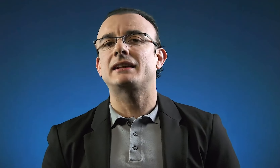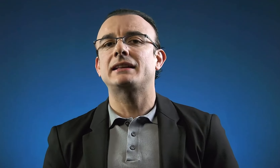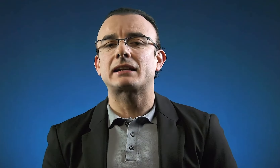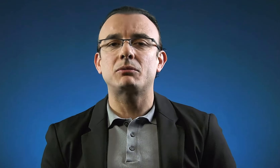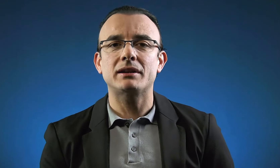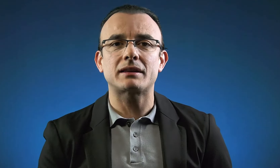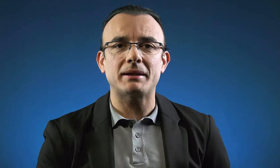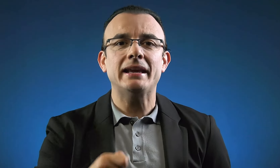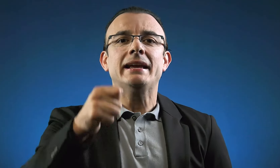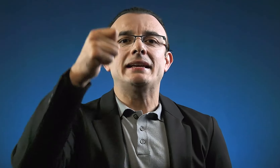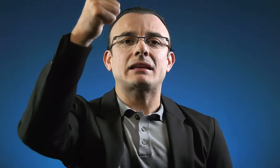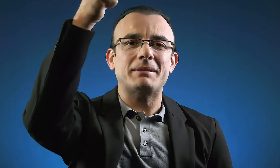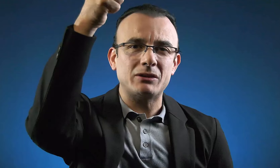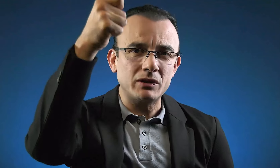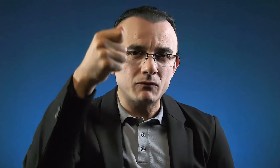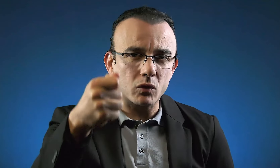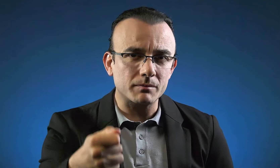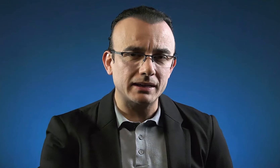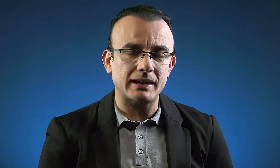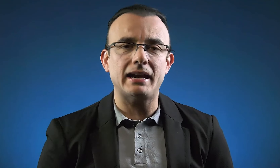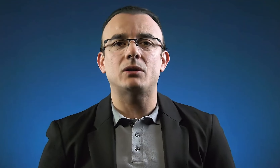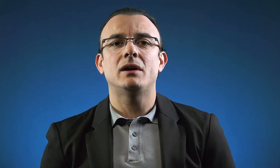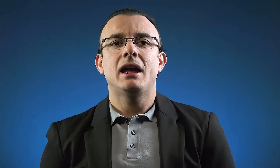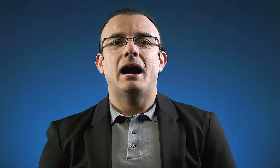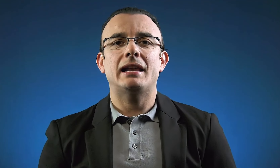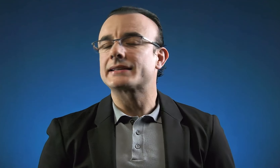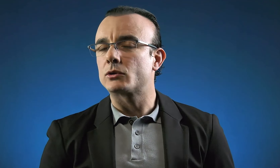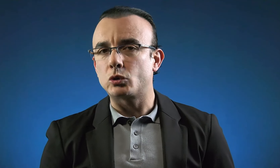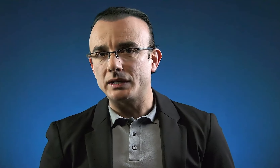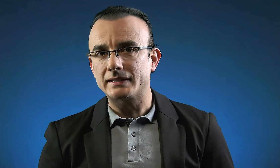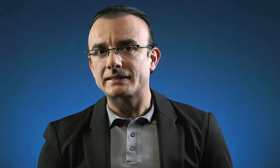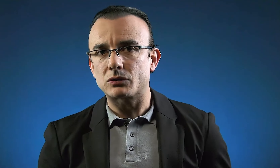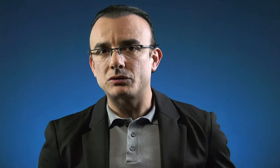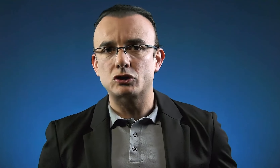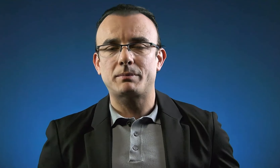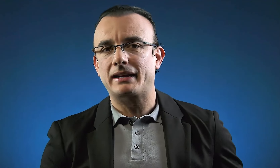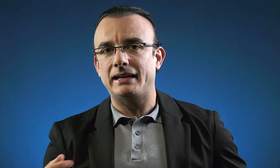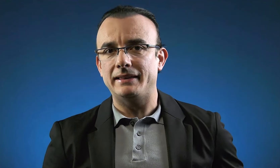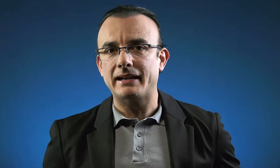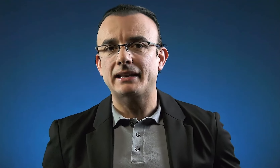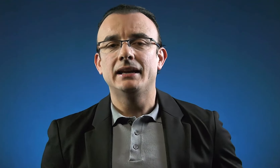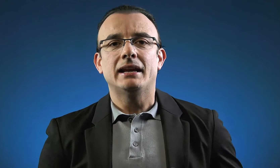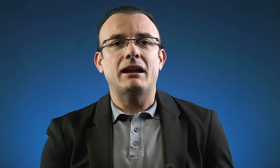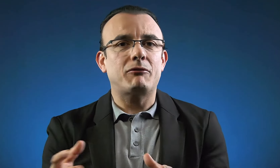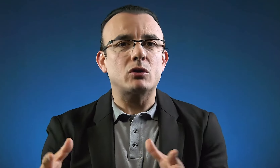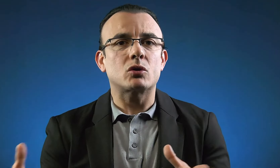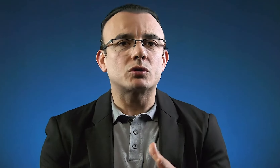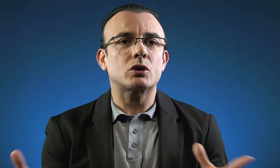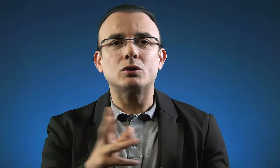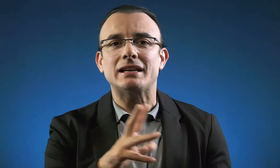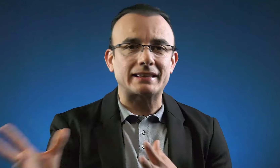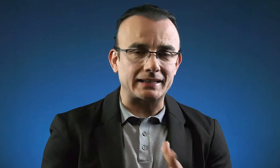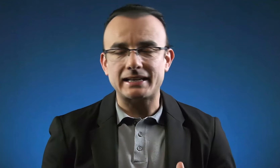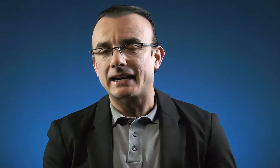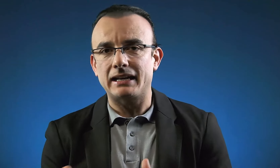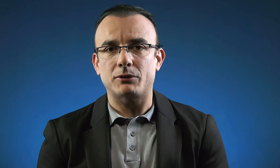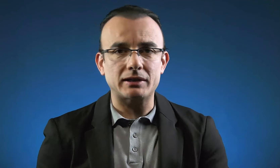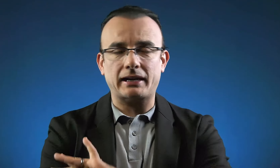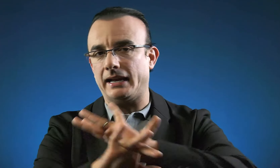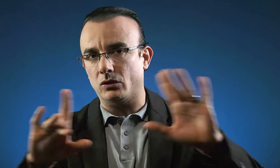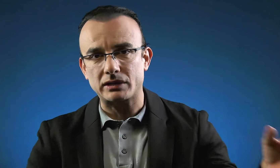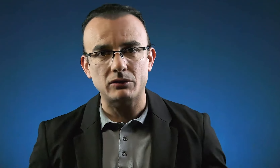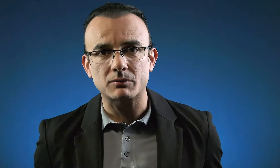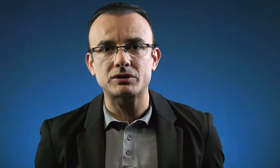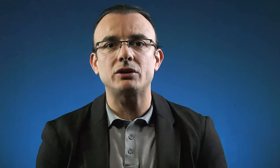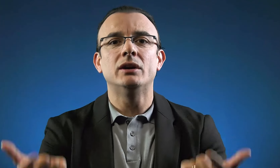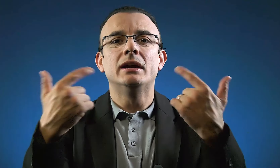Fiscalía General de la República también está pidiendo un informe detallado a las autoridades de Estados Unidos para que le digan qué fue lo que ocurrió con el aterrizaje de la avioneta